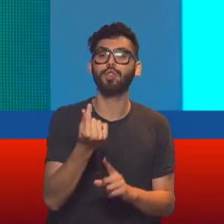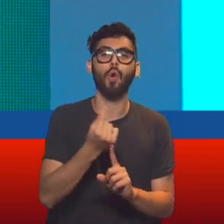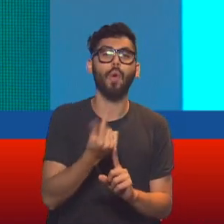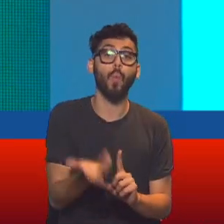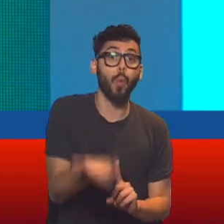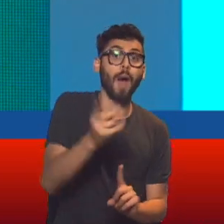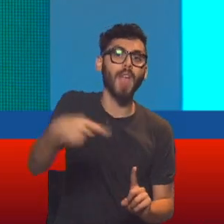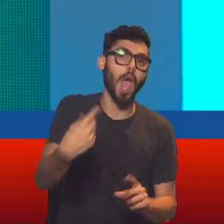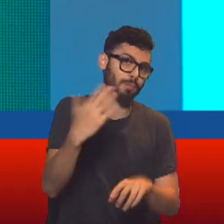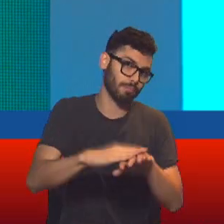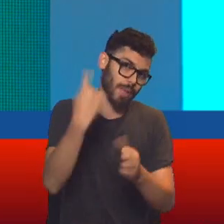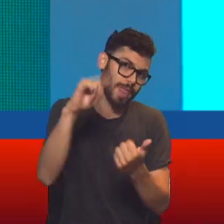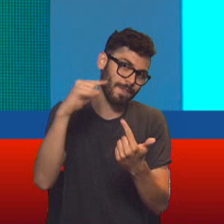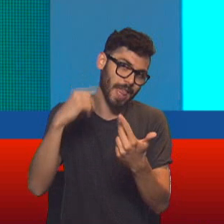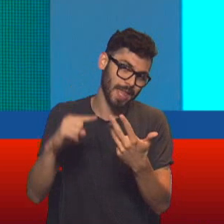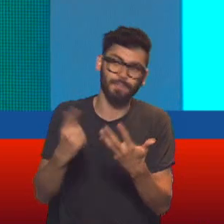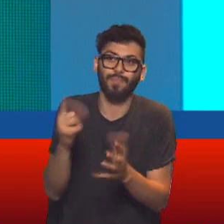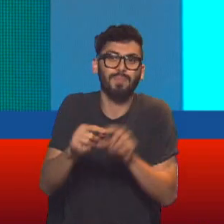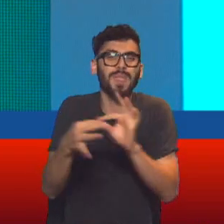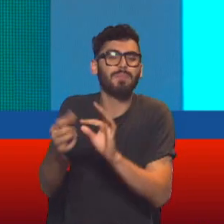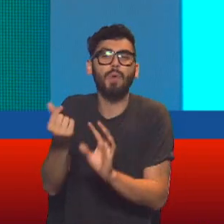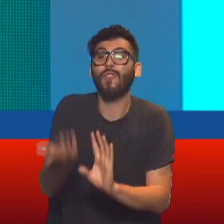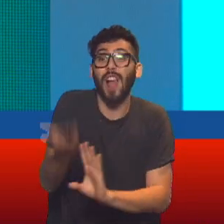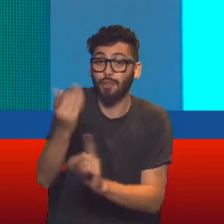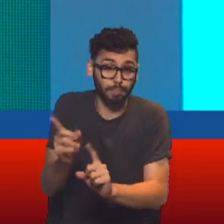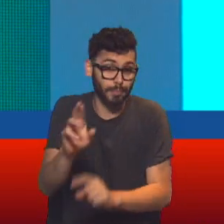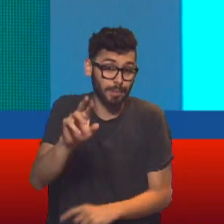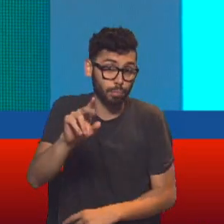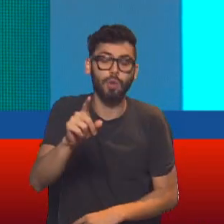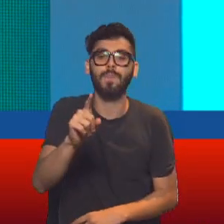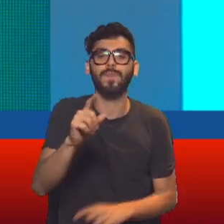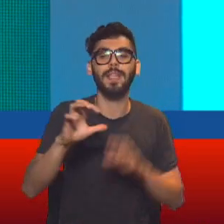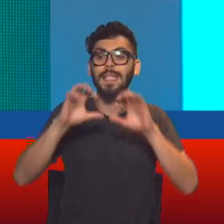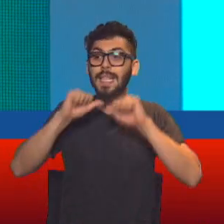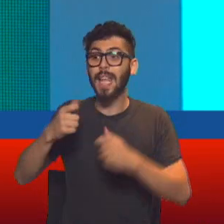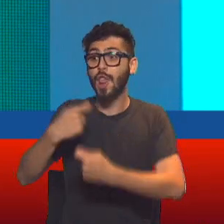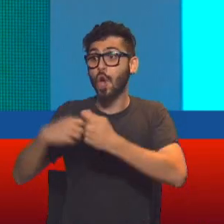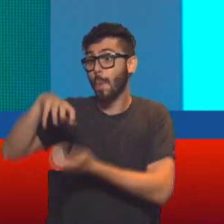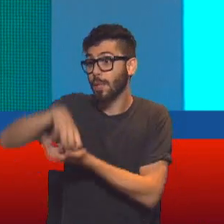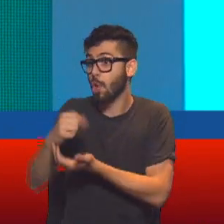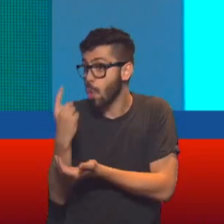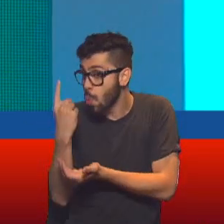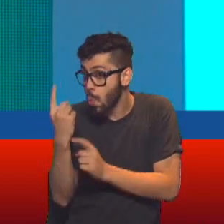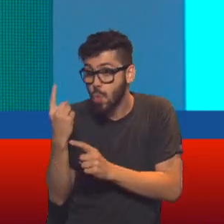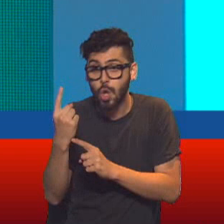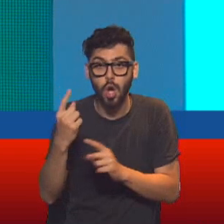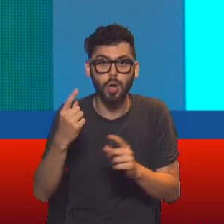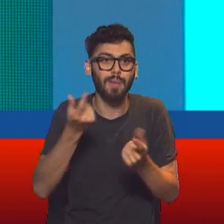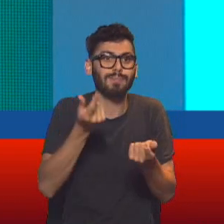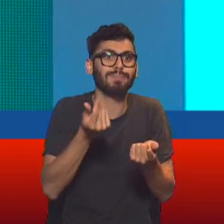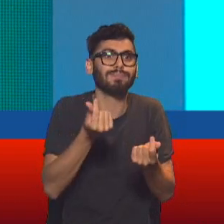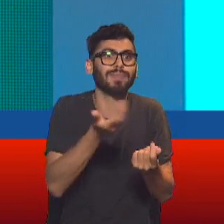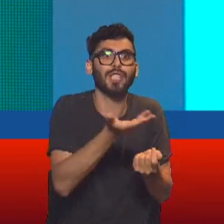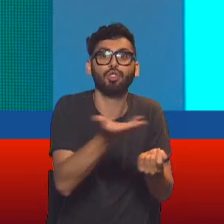que la inflación es multicausal. Solamente desde la Secretaría de Comercio Interior no se puede tratar de bajar todos los precios